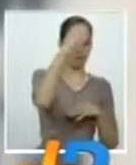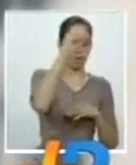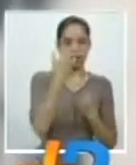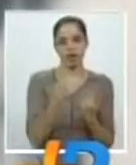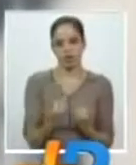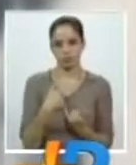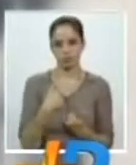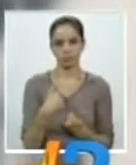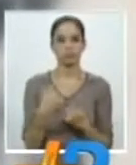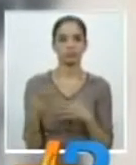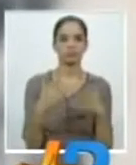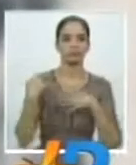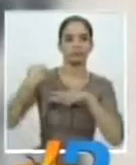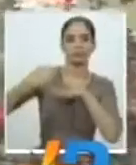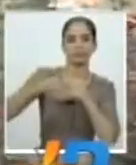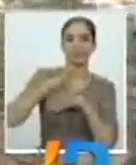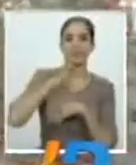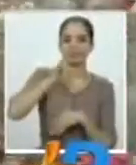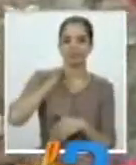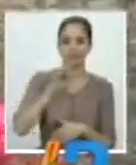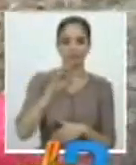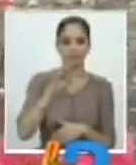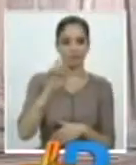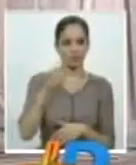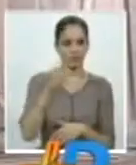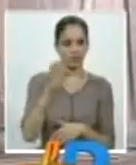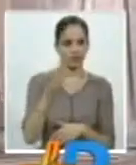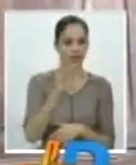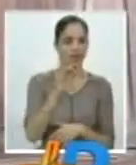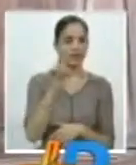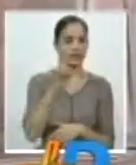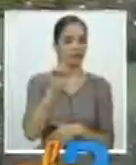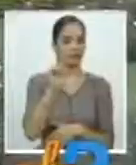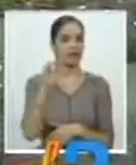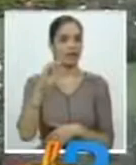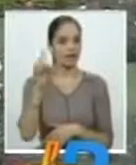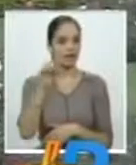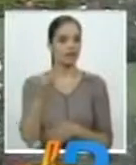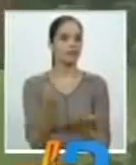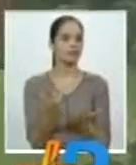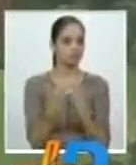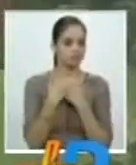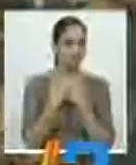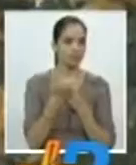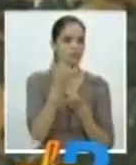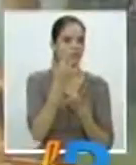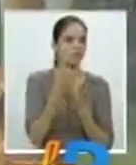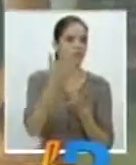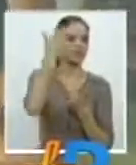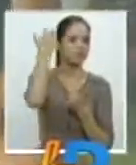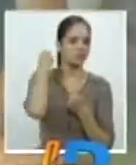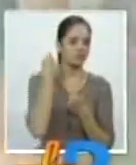que rinde homenaje al escritor Jorge Isaacs también destaca la historia de la región y el arte.